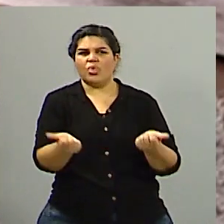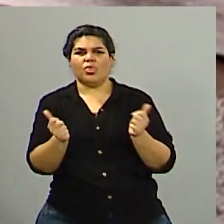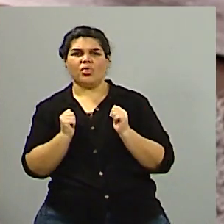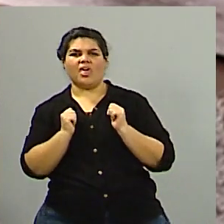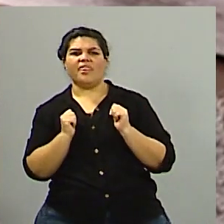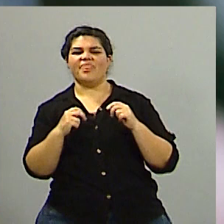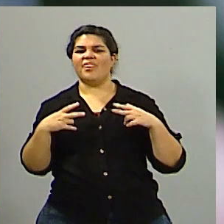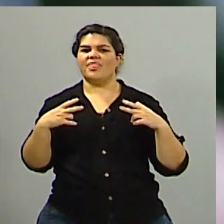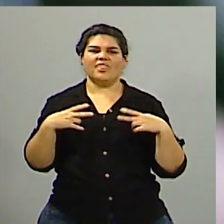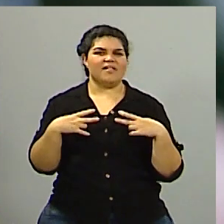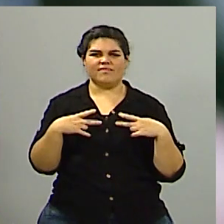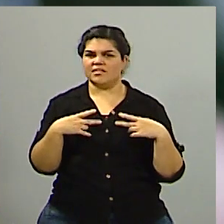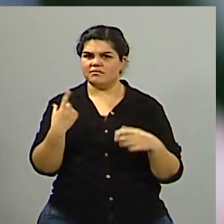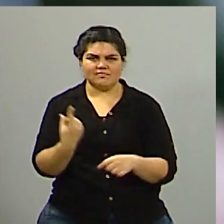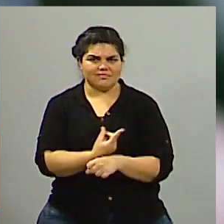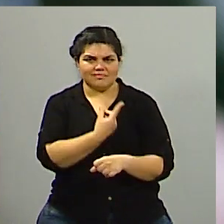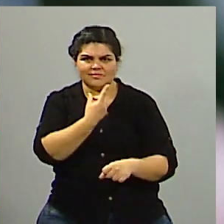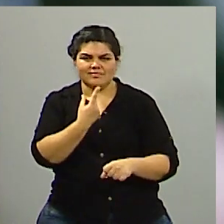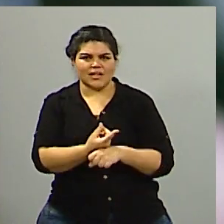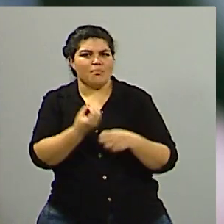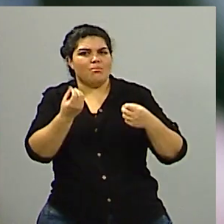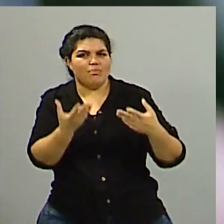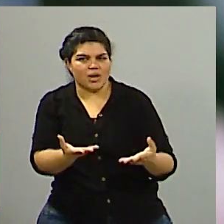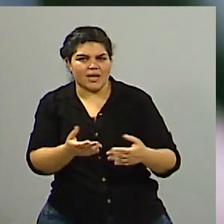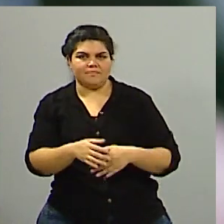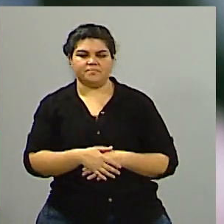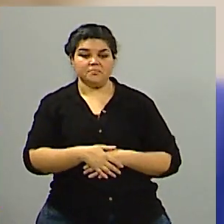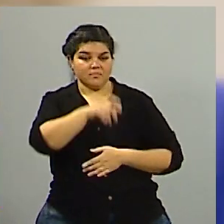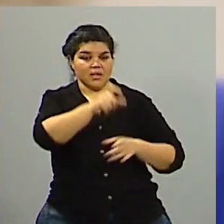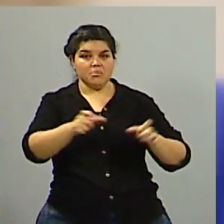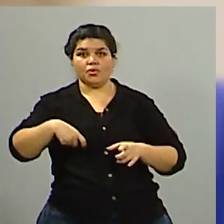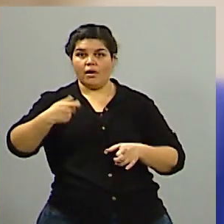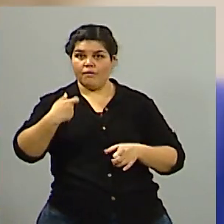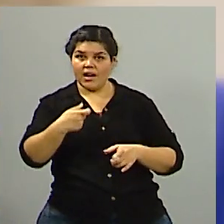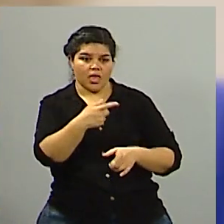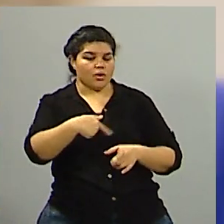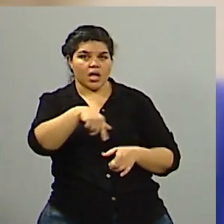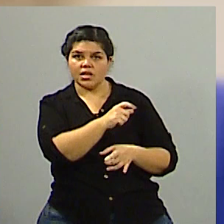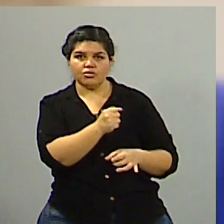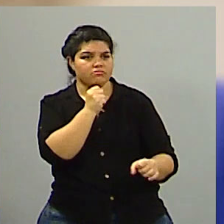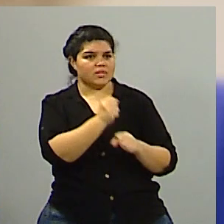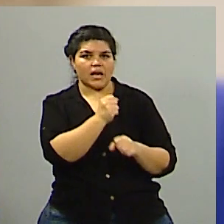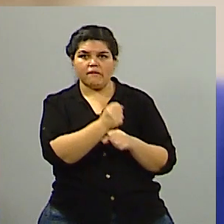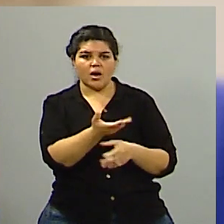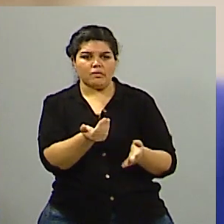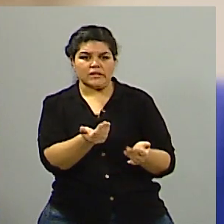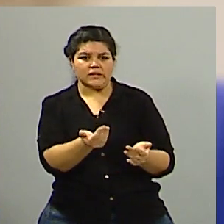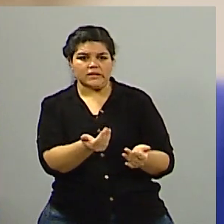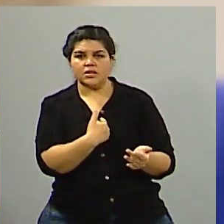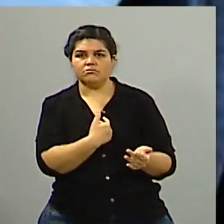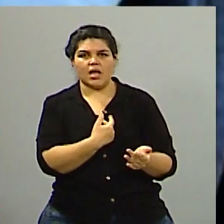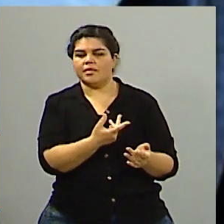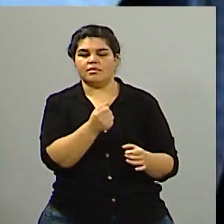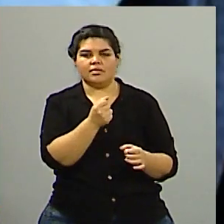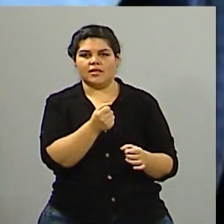de gente que sigue trabajando porque no le alcanza el dinero o que esa misma realidad económica hace que esa persona mayor